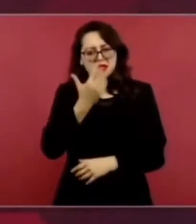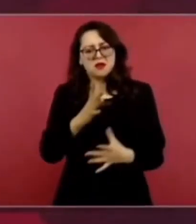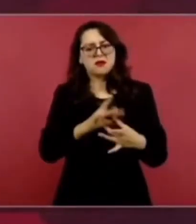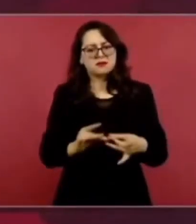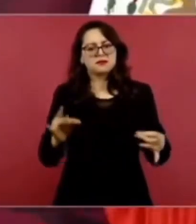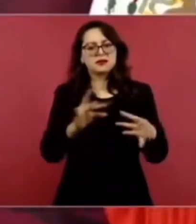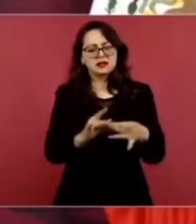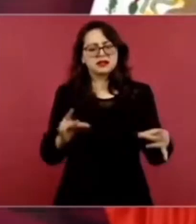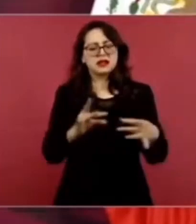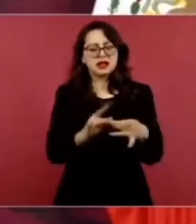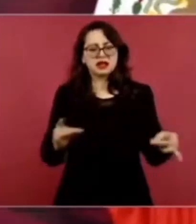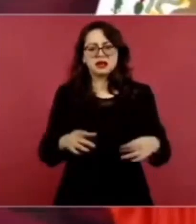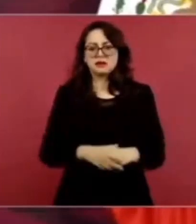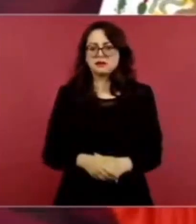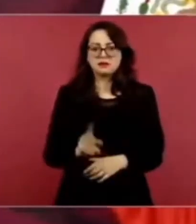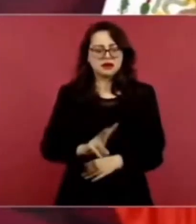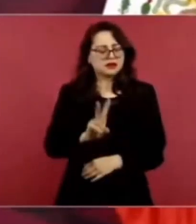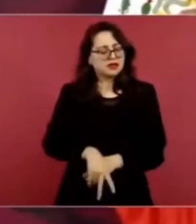fue